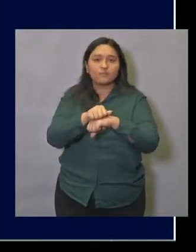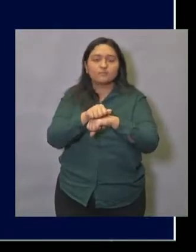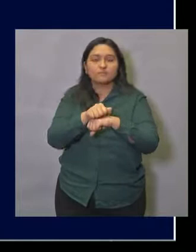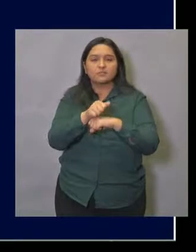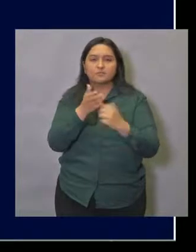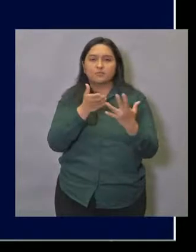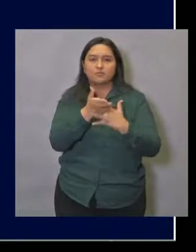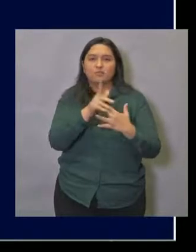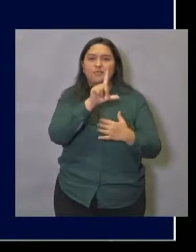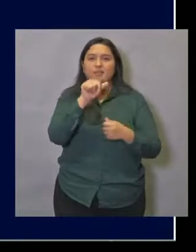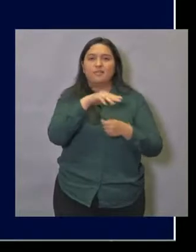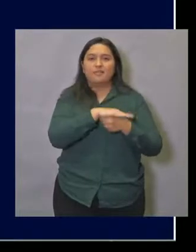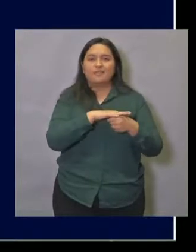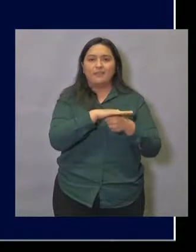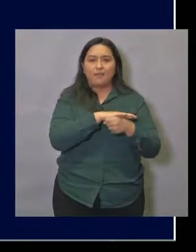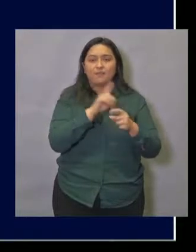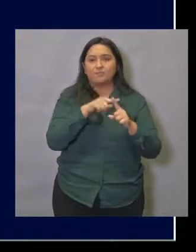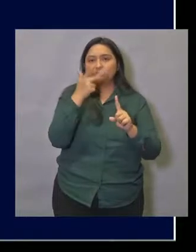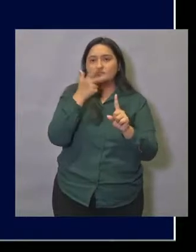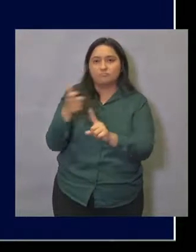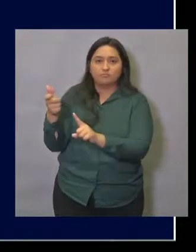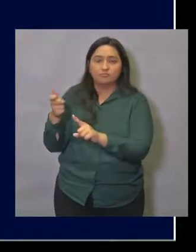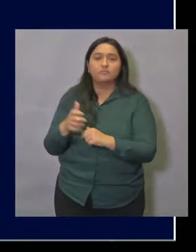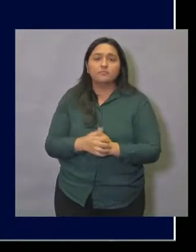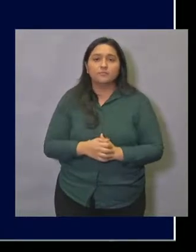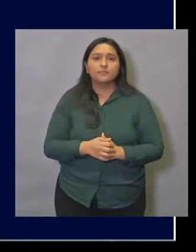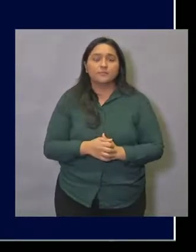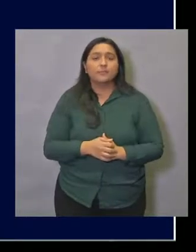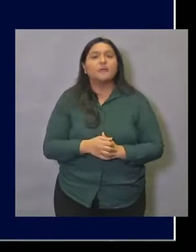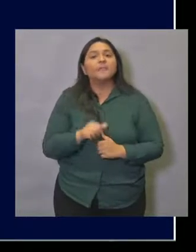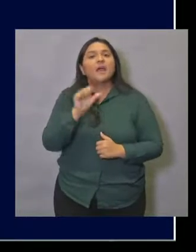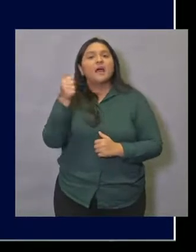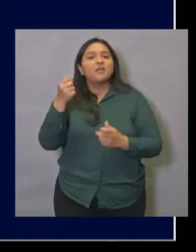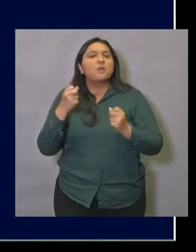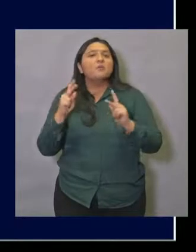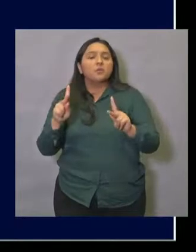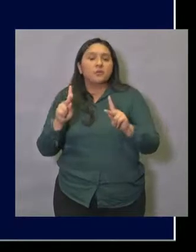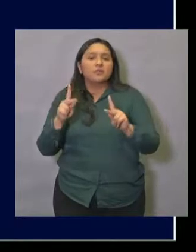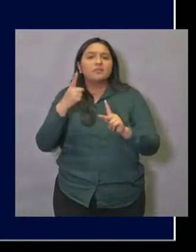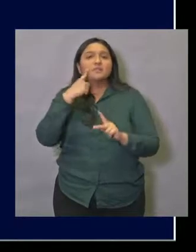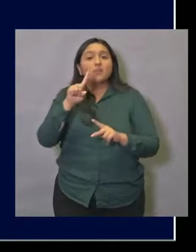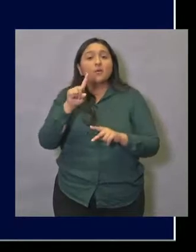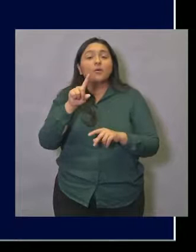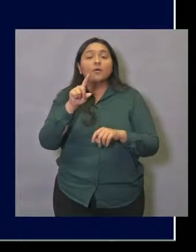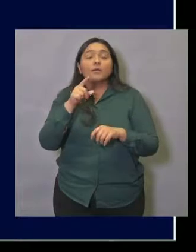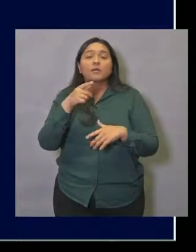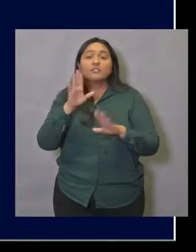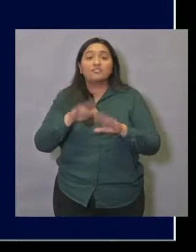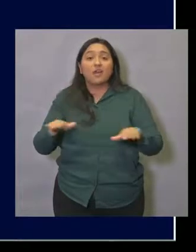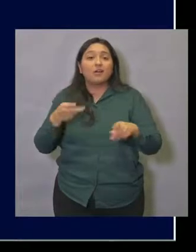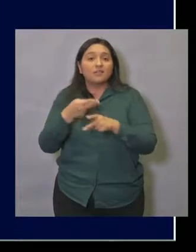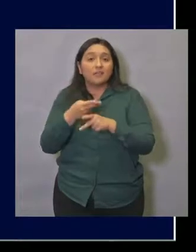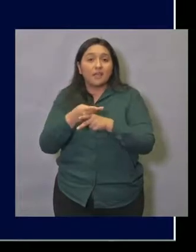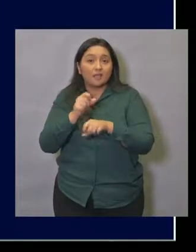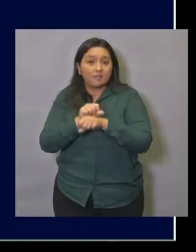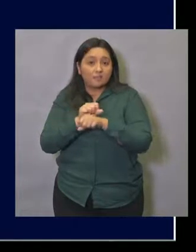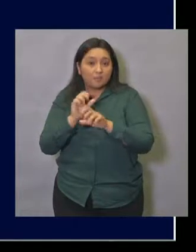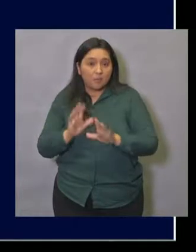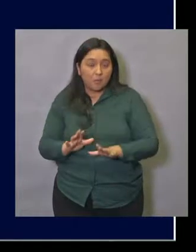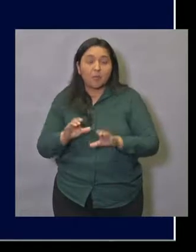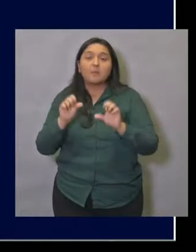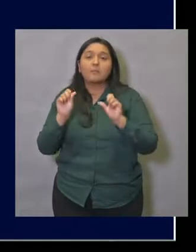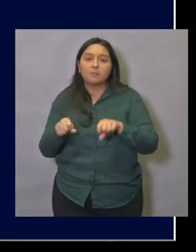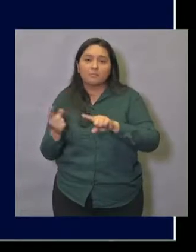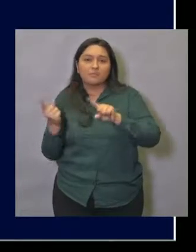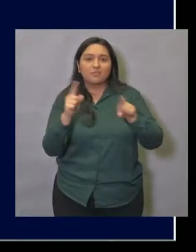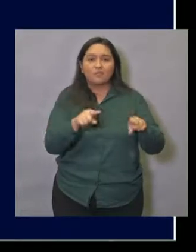dispensación del condado para su fuerza laboral. También habrá oportunidades para que los trabajadores de cuidado infantil se vacunen en pods cerrados